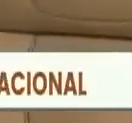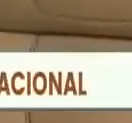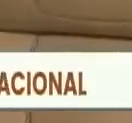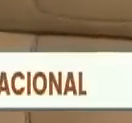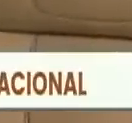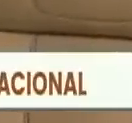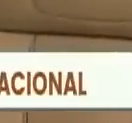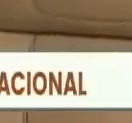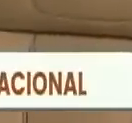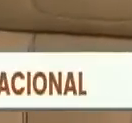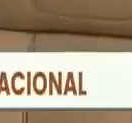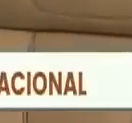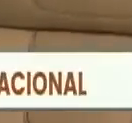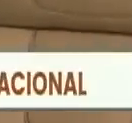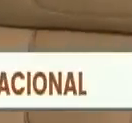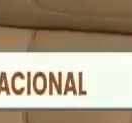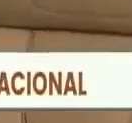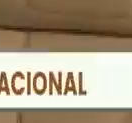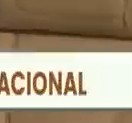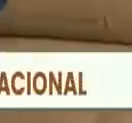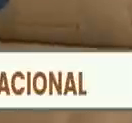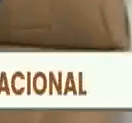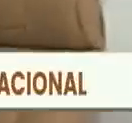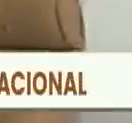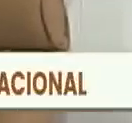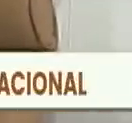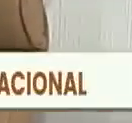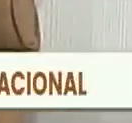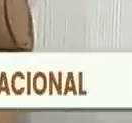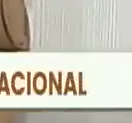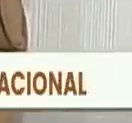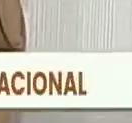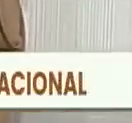son de ustedes, ladrones. Son nuestros, del pueblo de Venezuela.